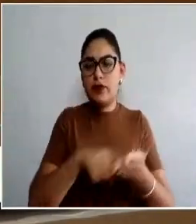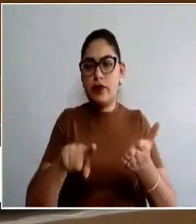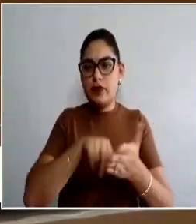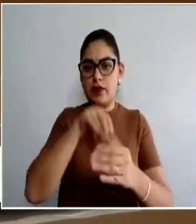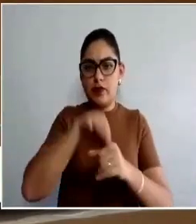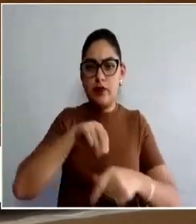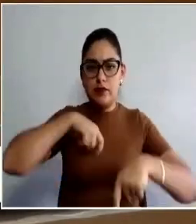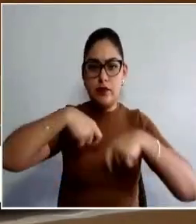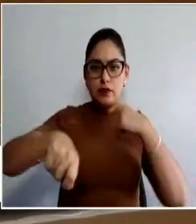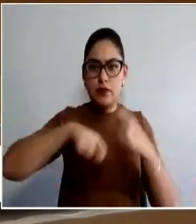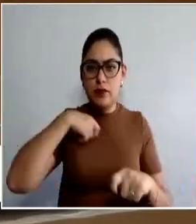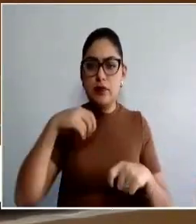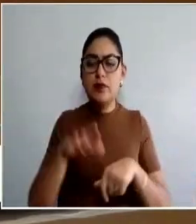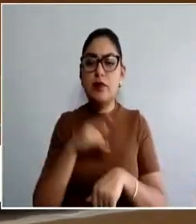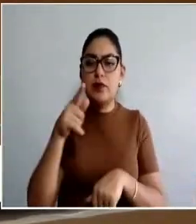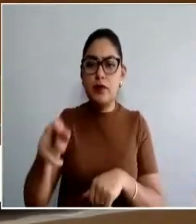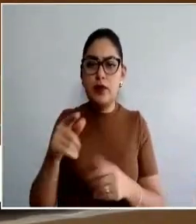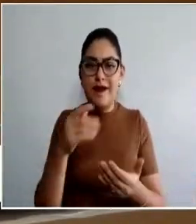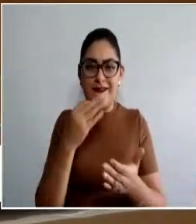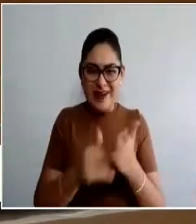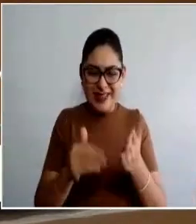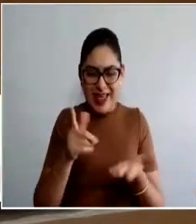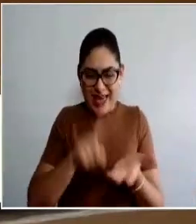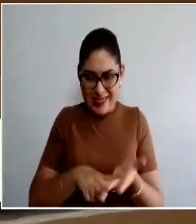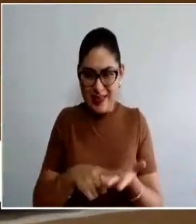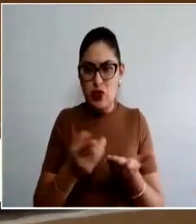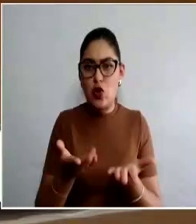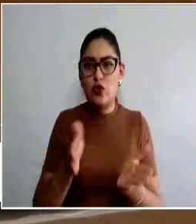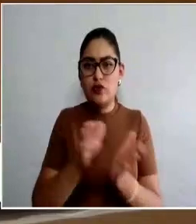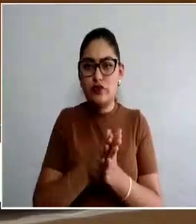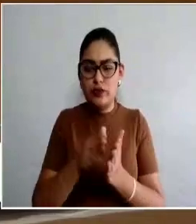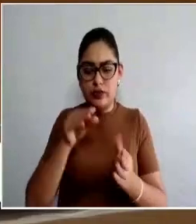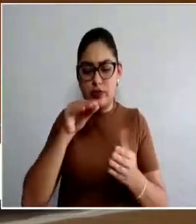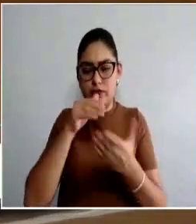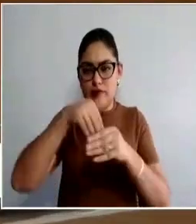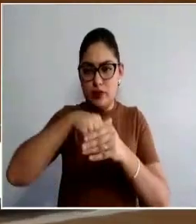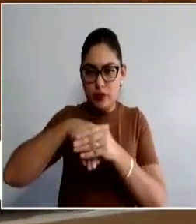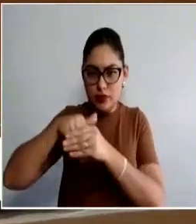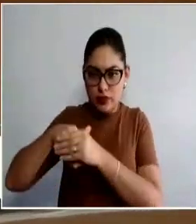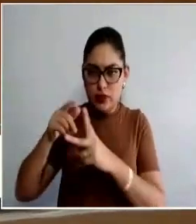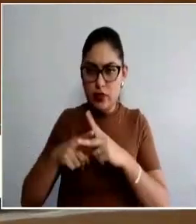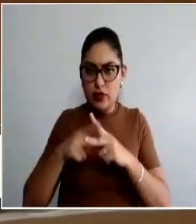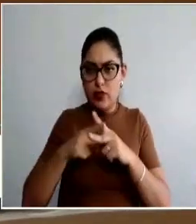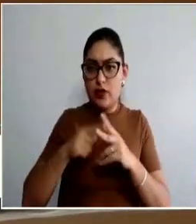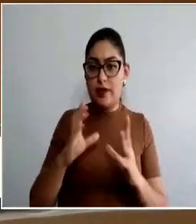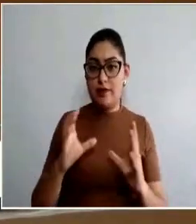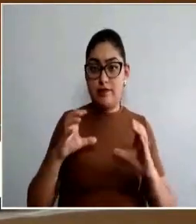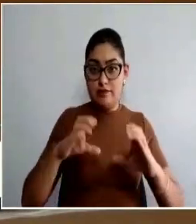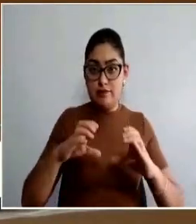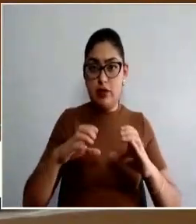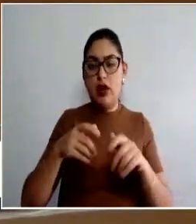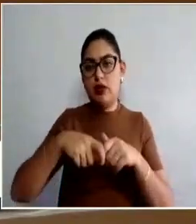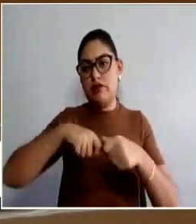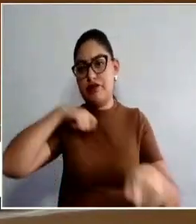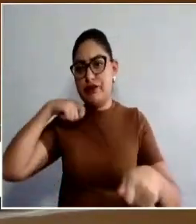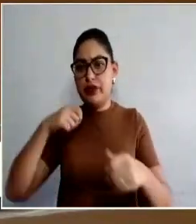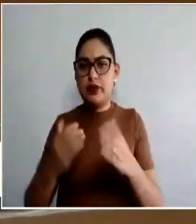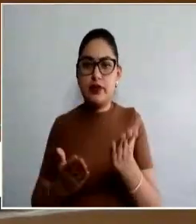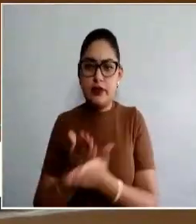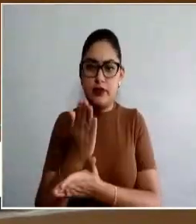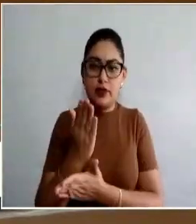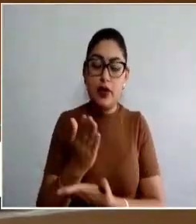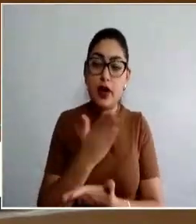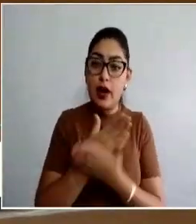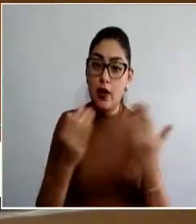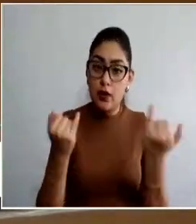custodia y a la participación de funcionarios del gobierno municipal en el recuento por último doy cuenta con los recursos de apelación 81 y